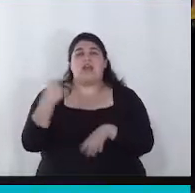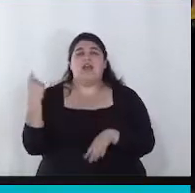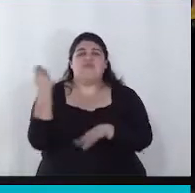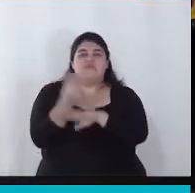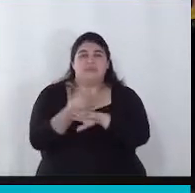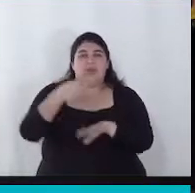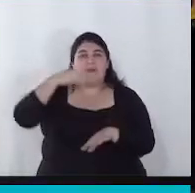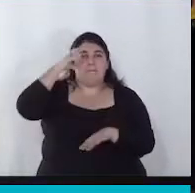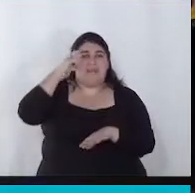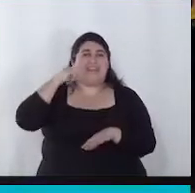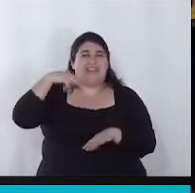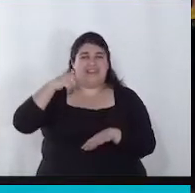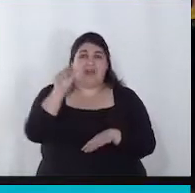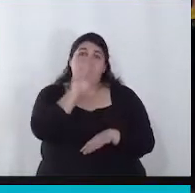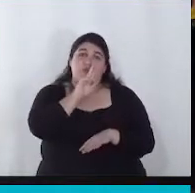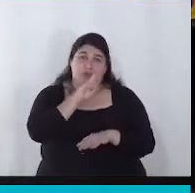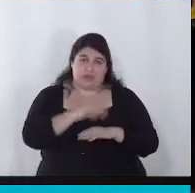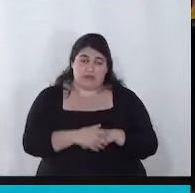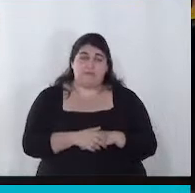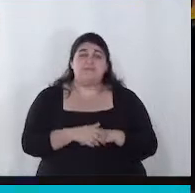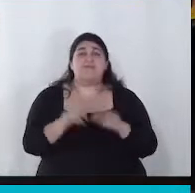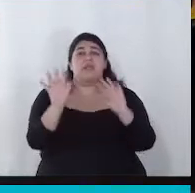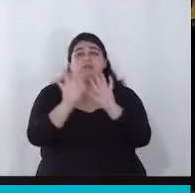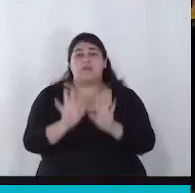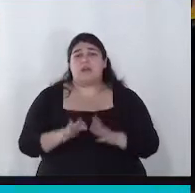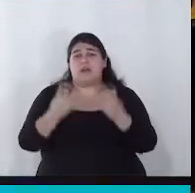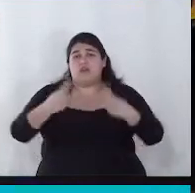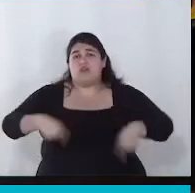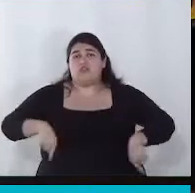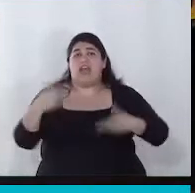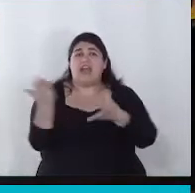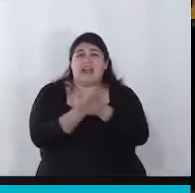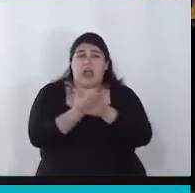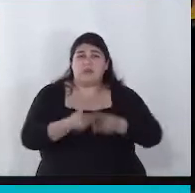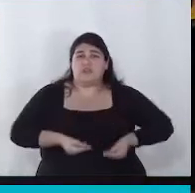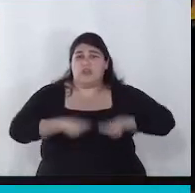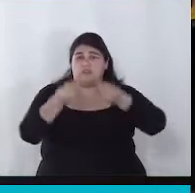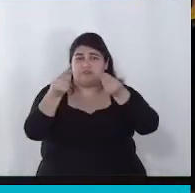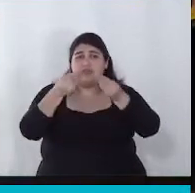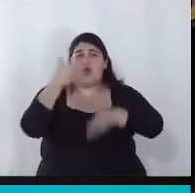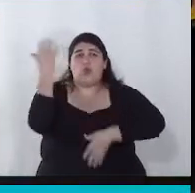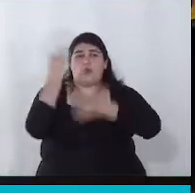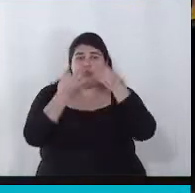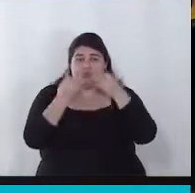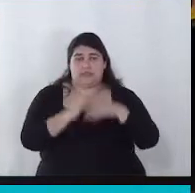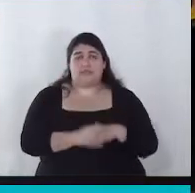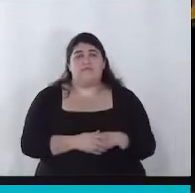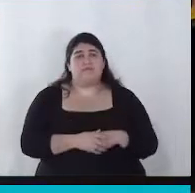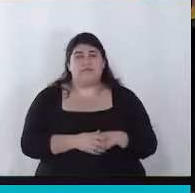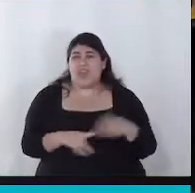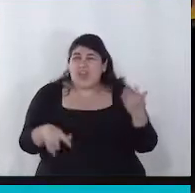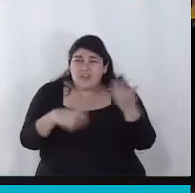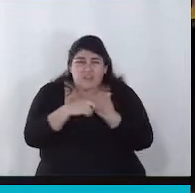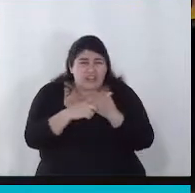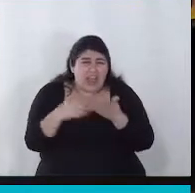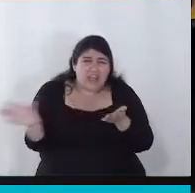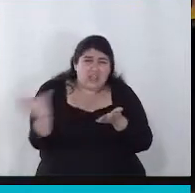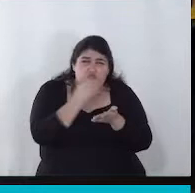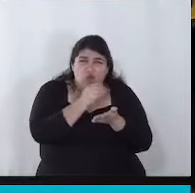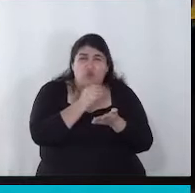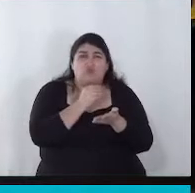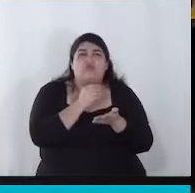sustancia la investigación penal preparatoria eleva la causa la causa judicial todos los fiscales de instrucción